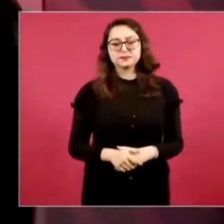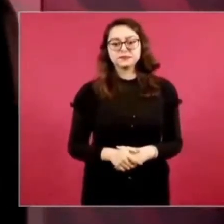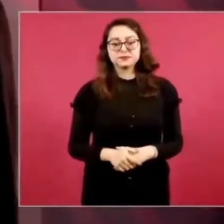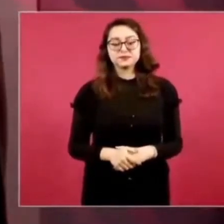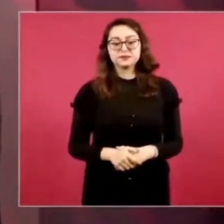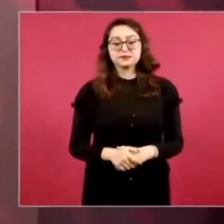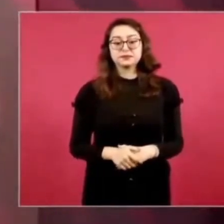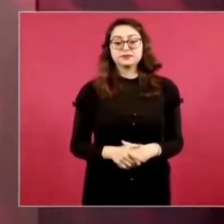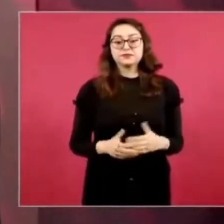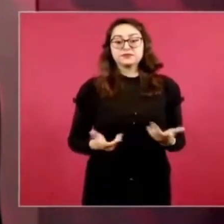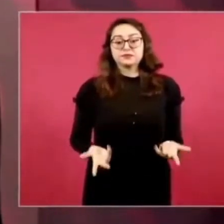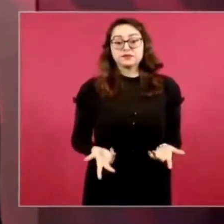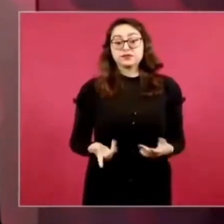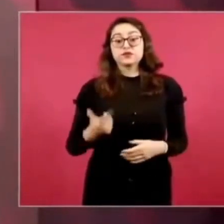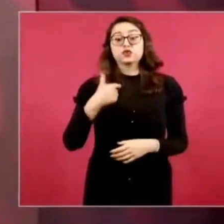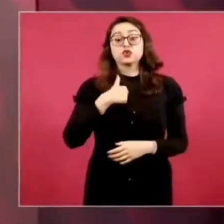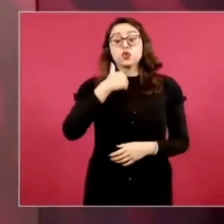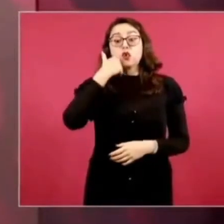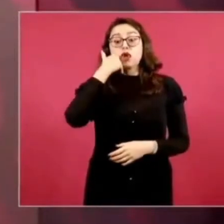Mi propuesta eran 3.